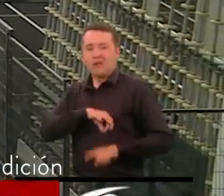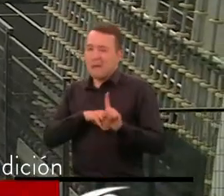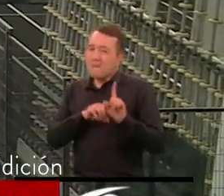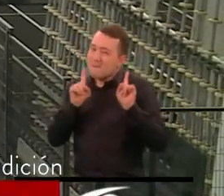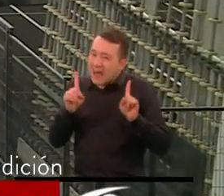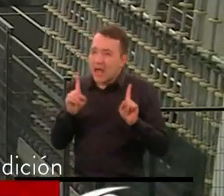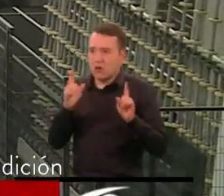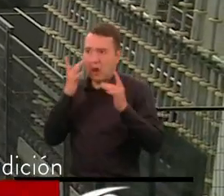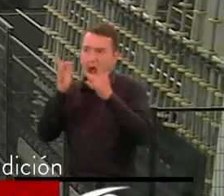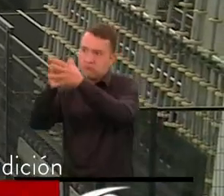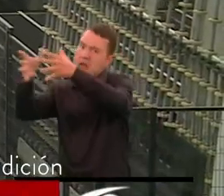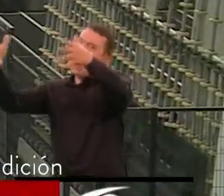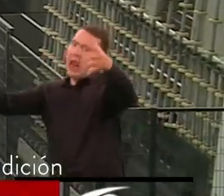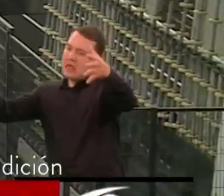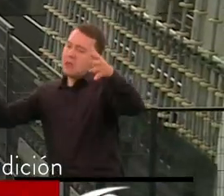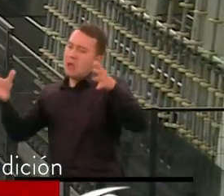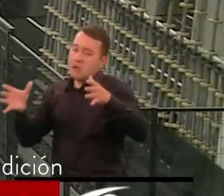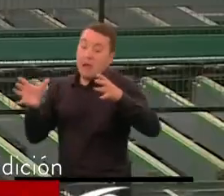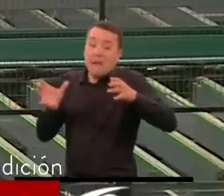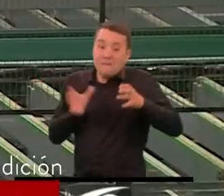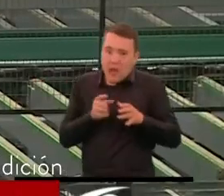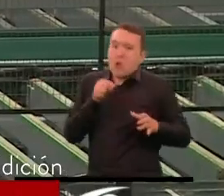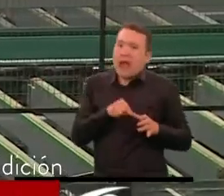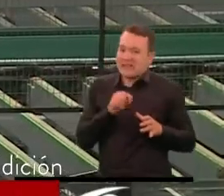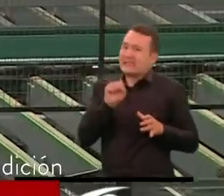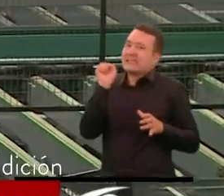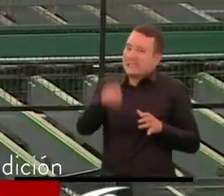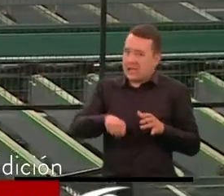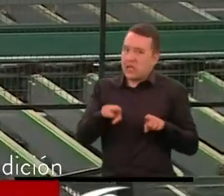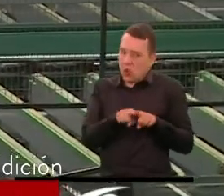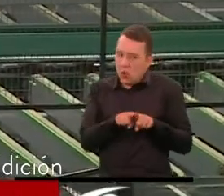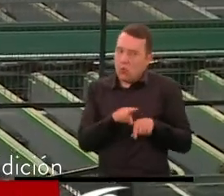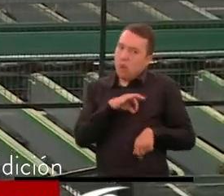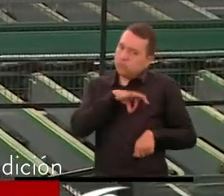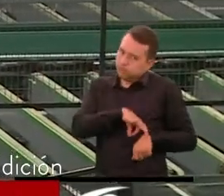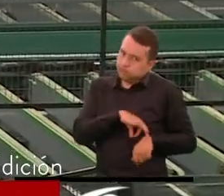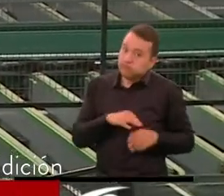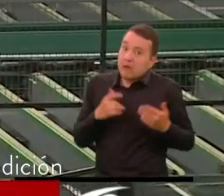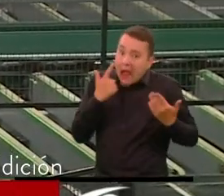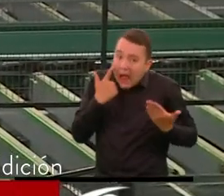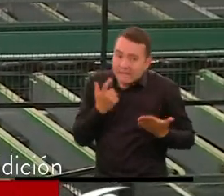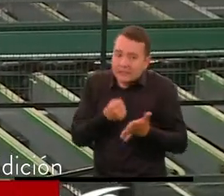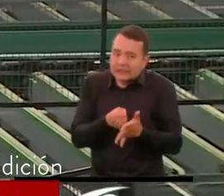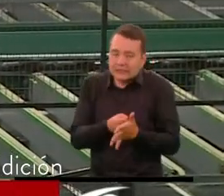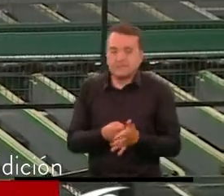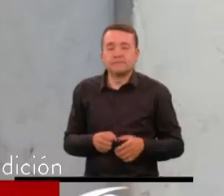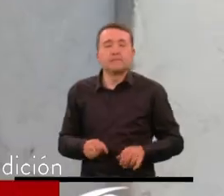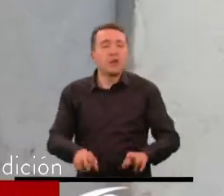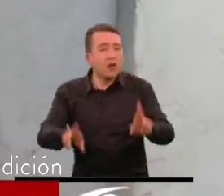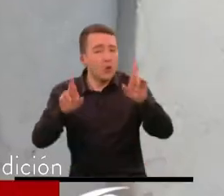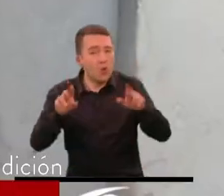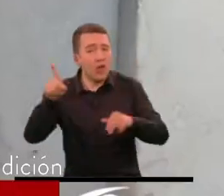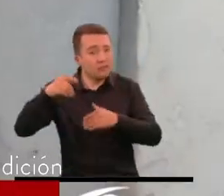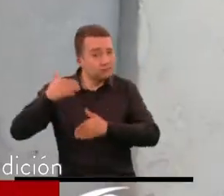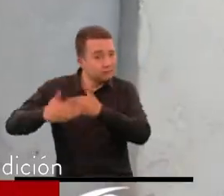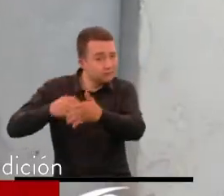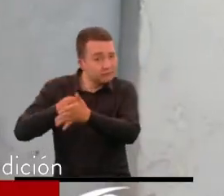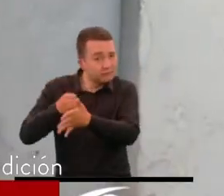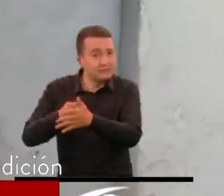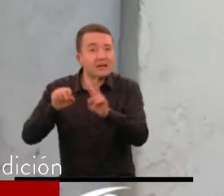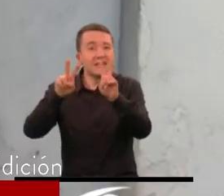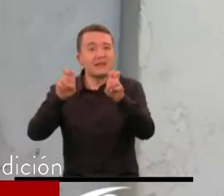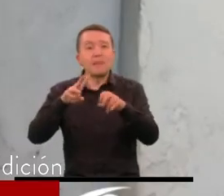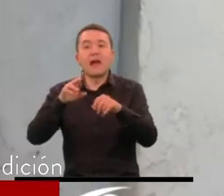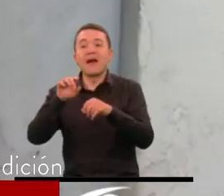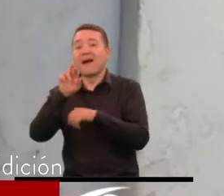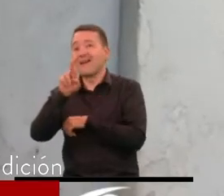deberían concederles una ventaja en el impuesto de renta. Esperamos que en el trámite legislativo la propuesta del impuesto diferencial de